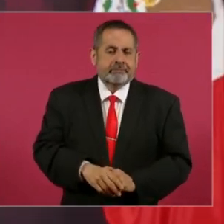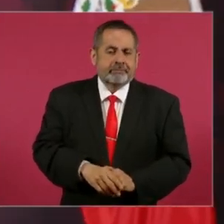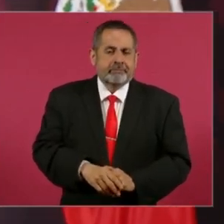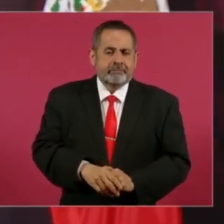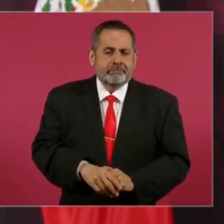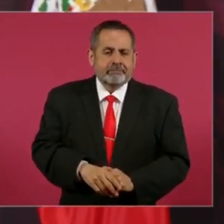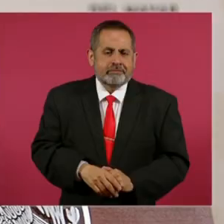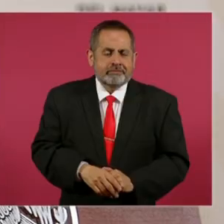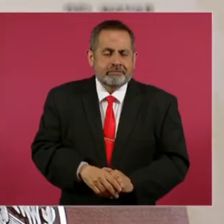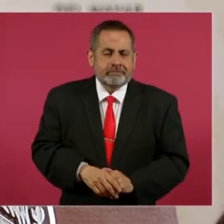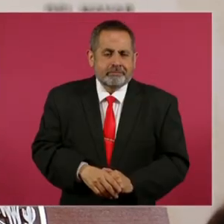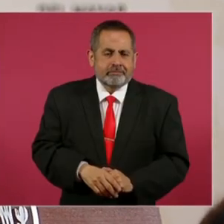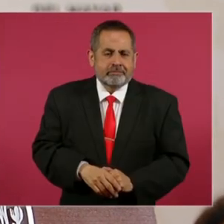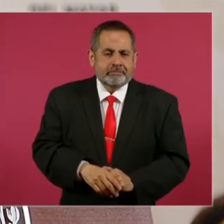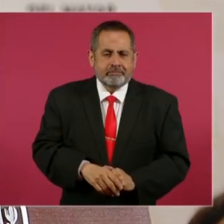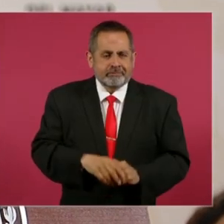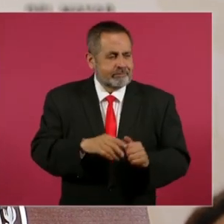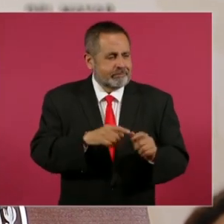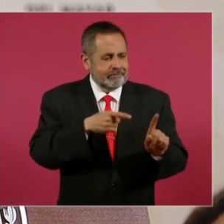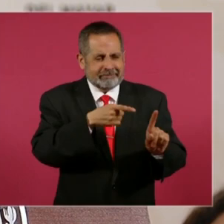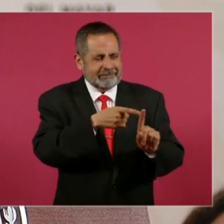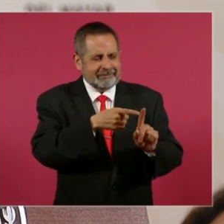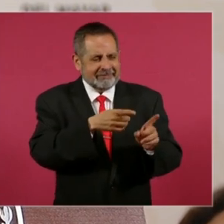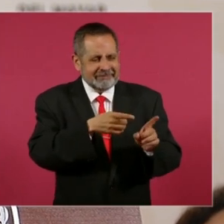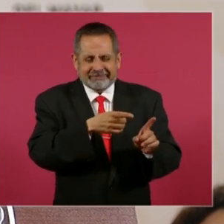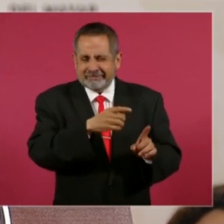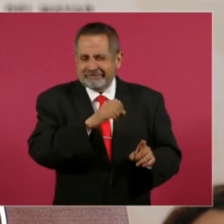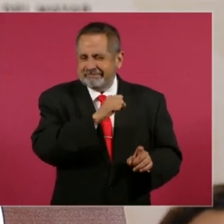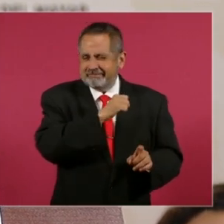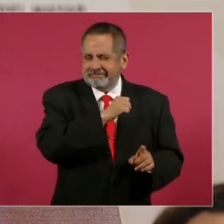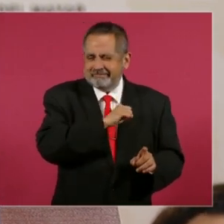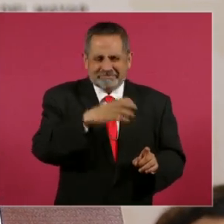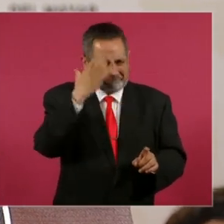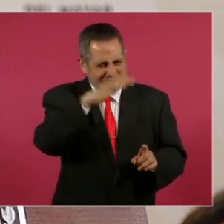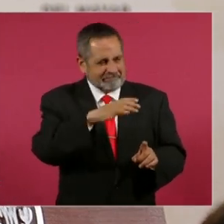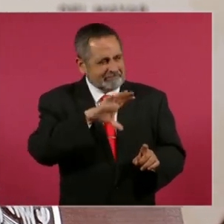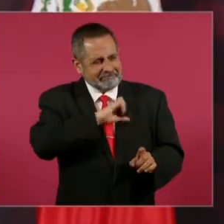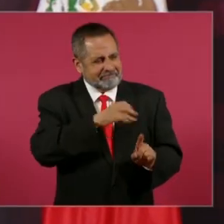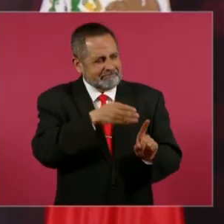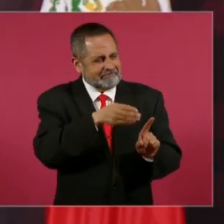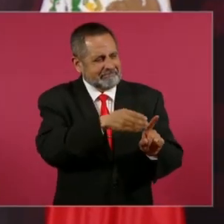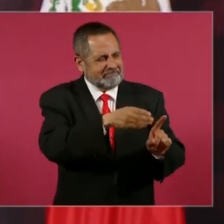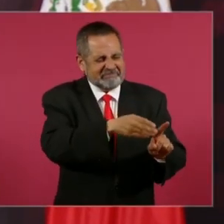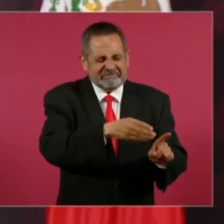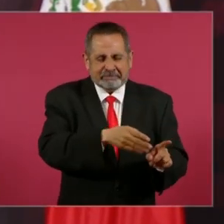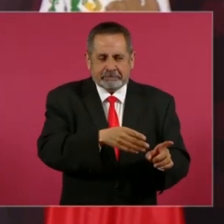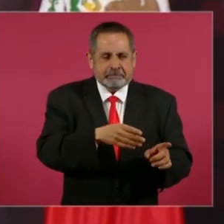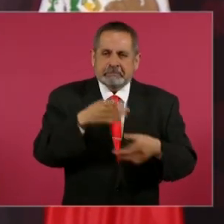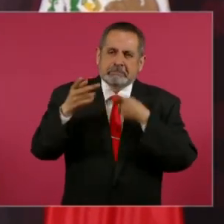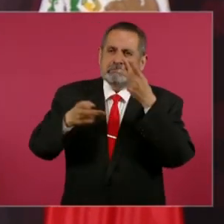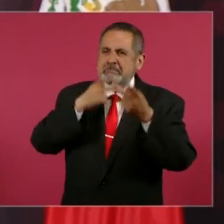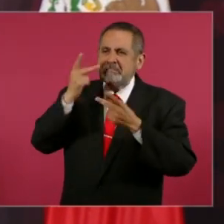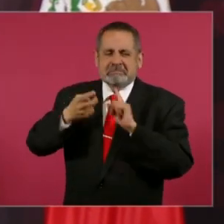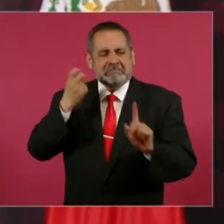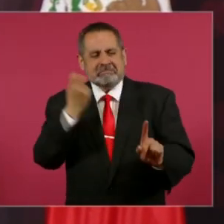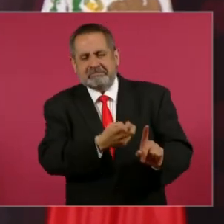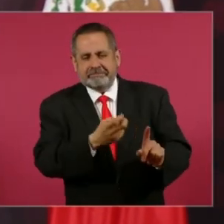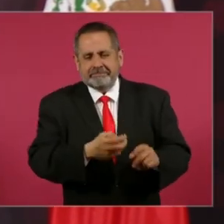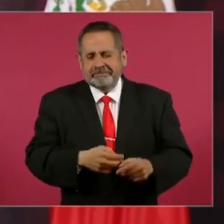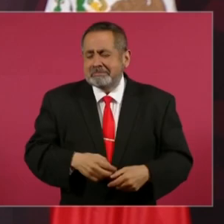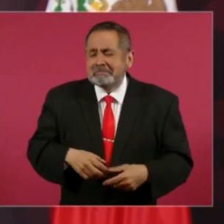es mi villano favorito, pero es que como no dicen nada de él, o